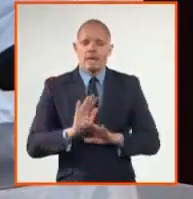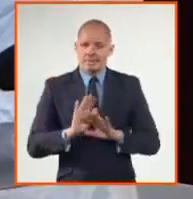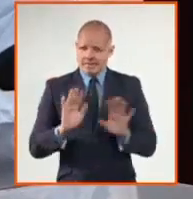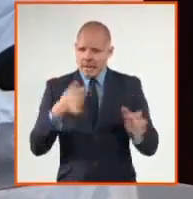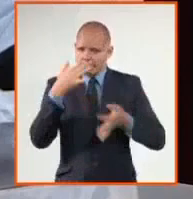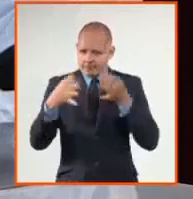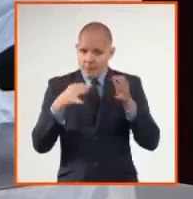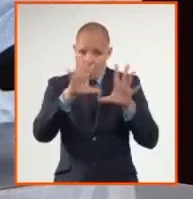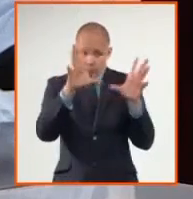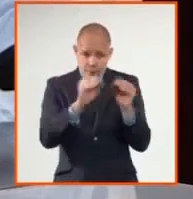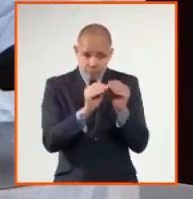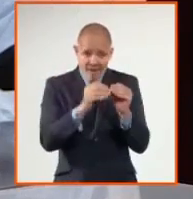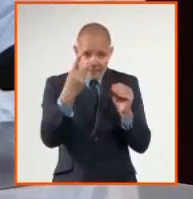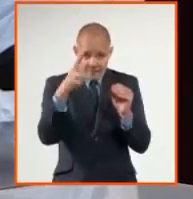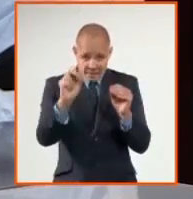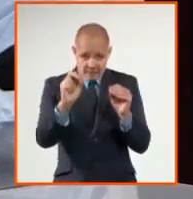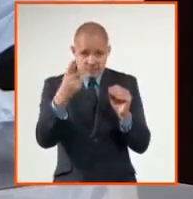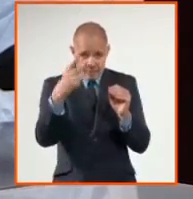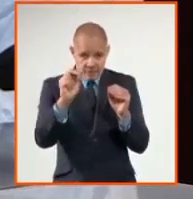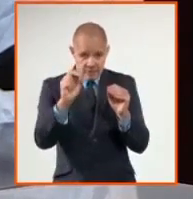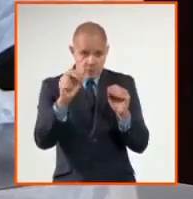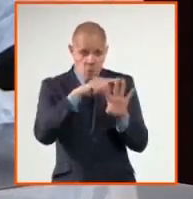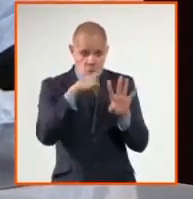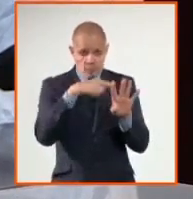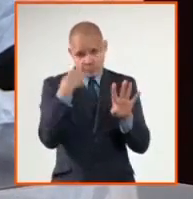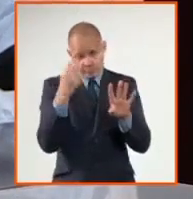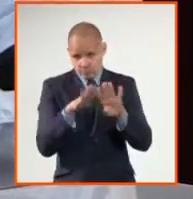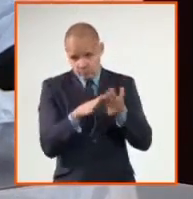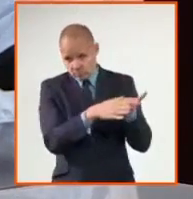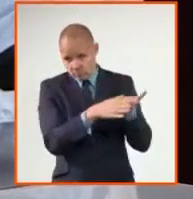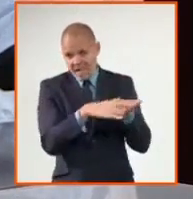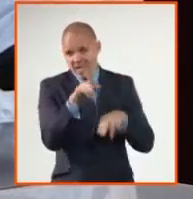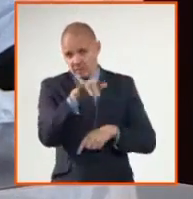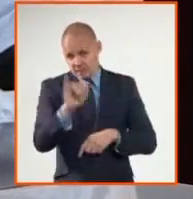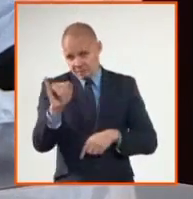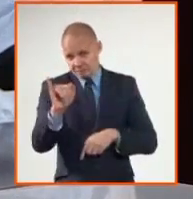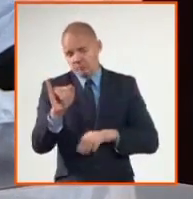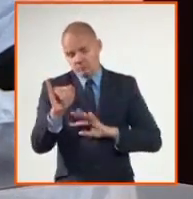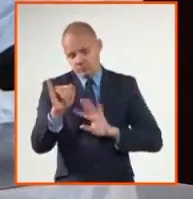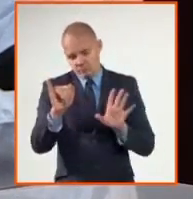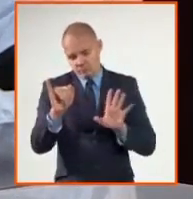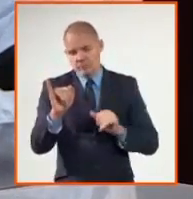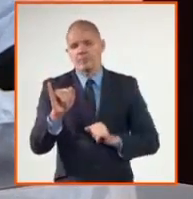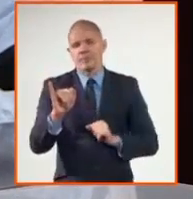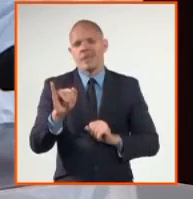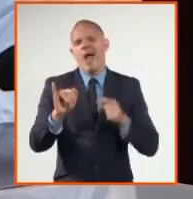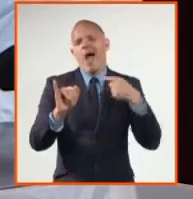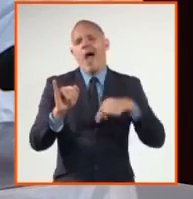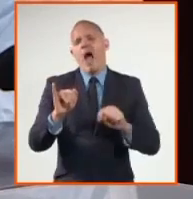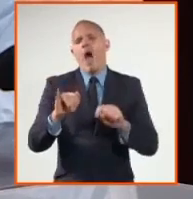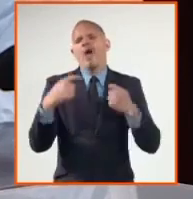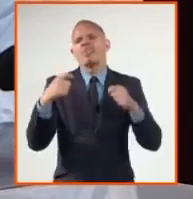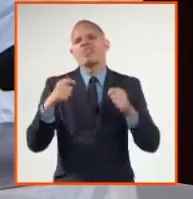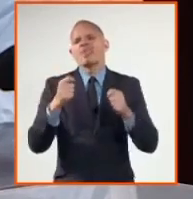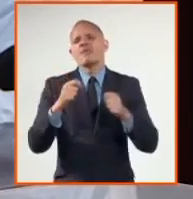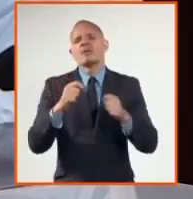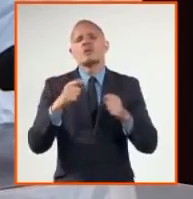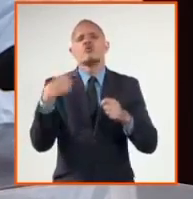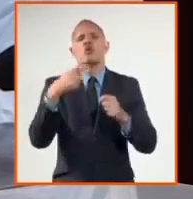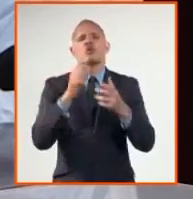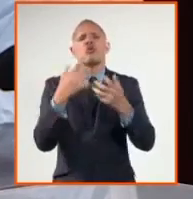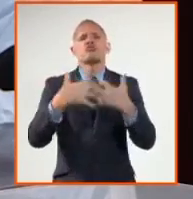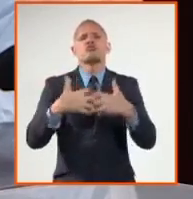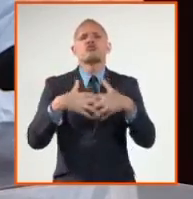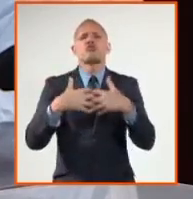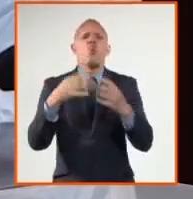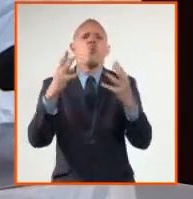que significaban 2 mil 608 muy agua para retirar estos cuatro bloques perdemos 565 nuevos esto